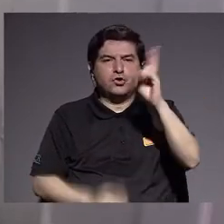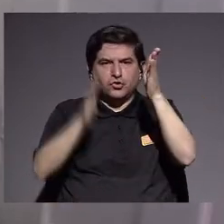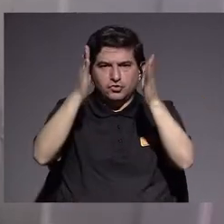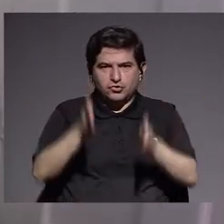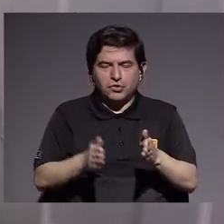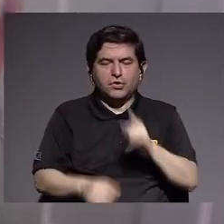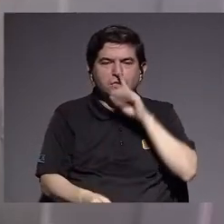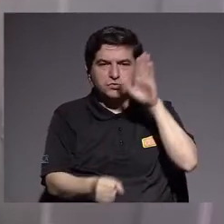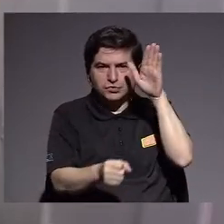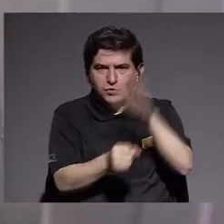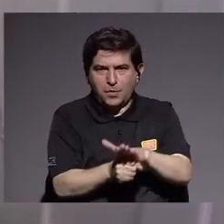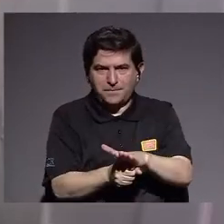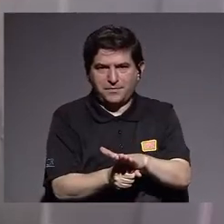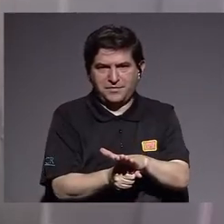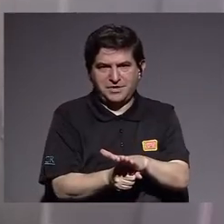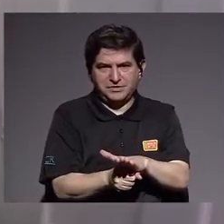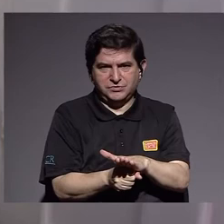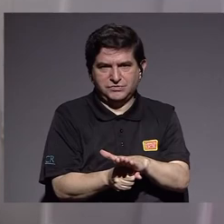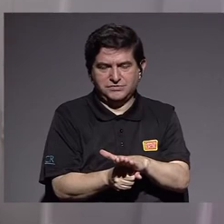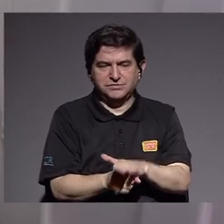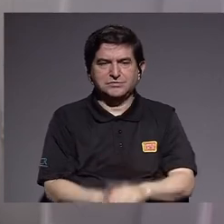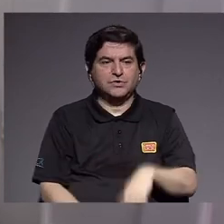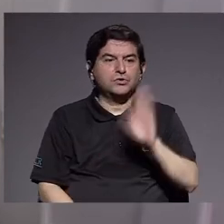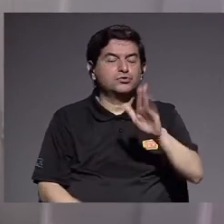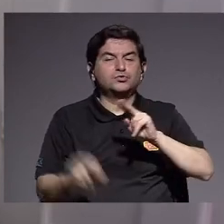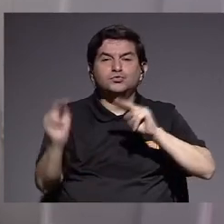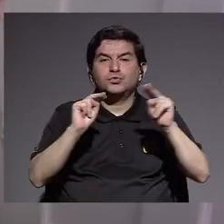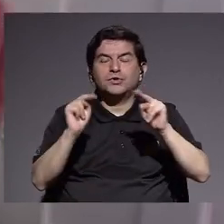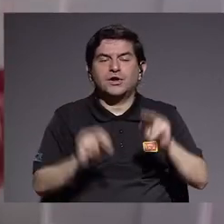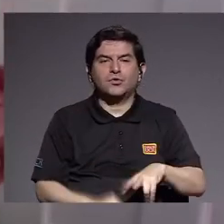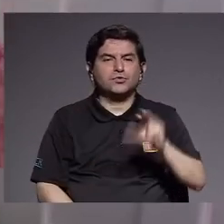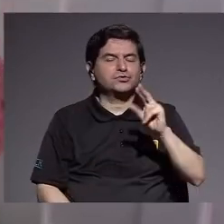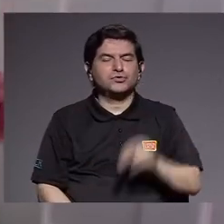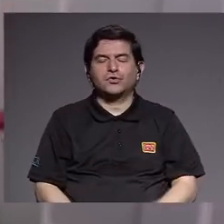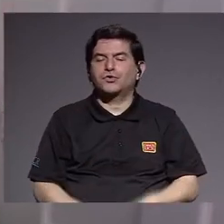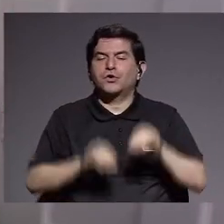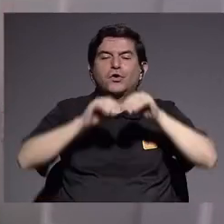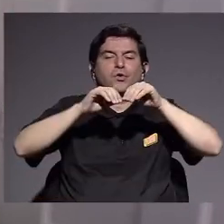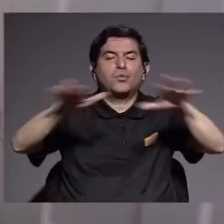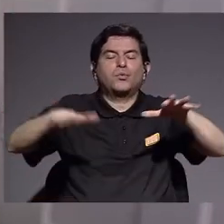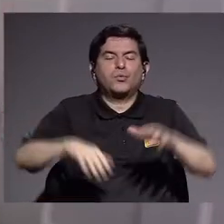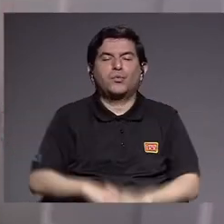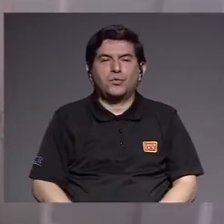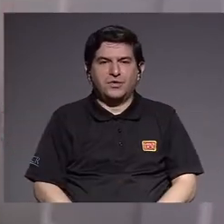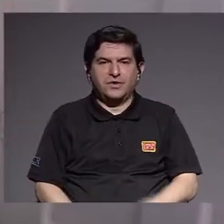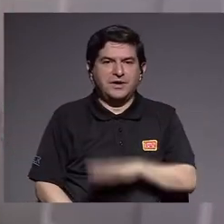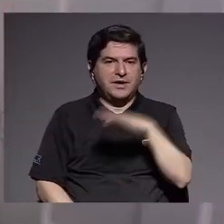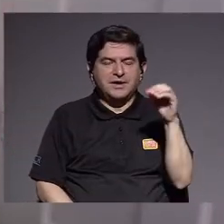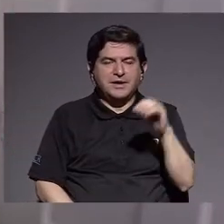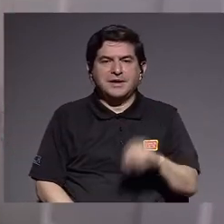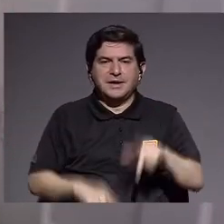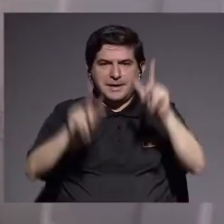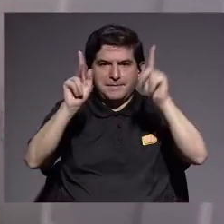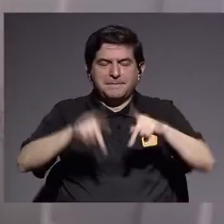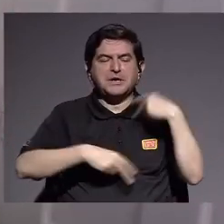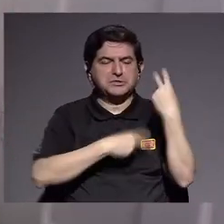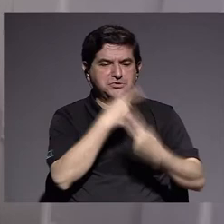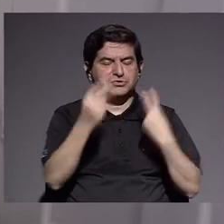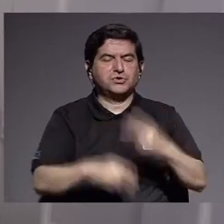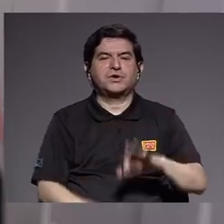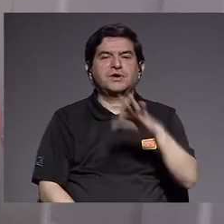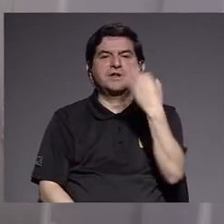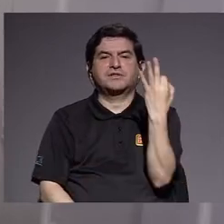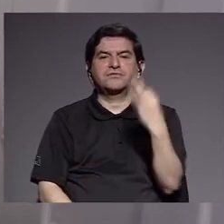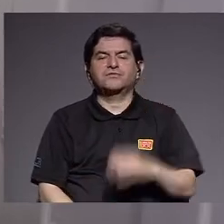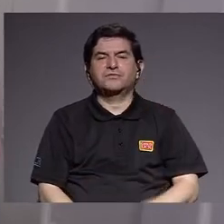no sean vectores de transmisión y que sus pacientes puedan visitar de una manera confiada de que pueden